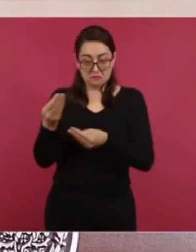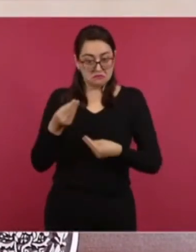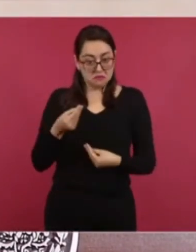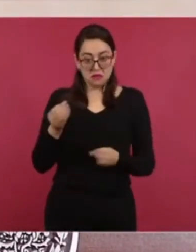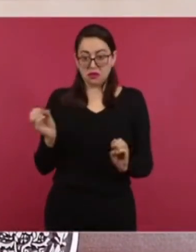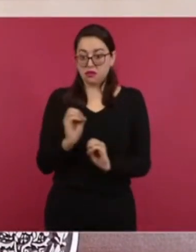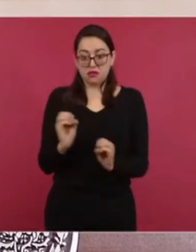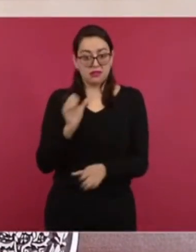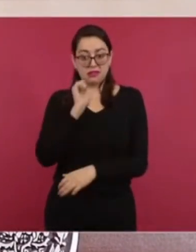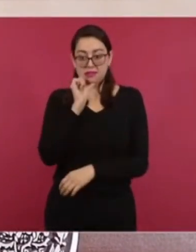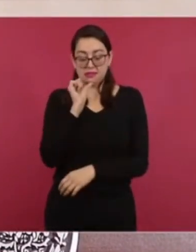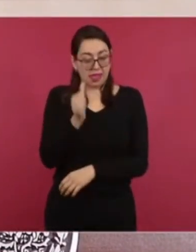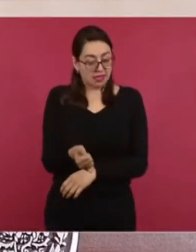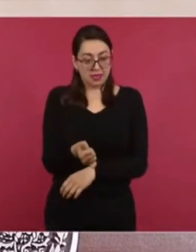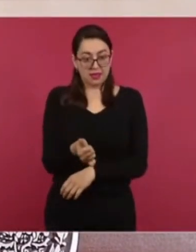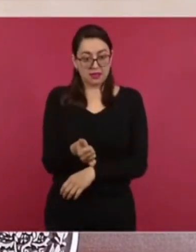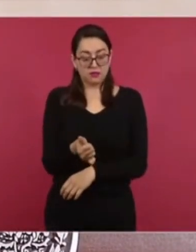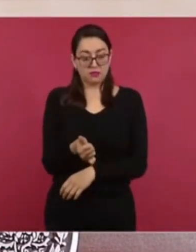y